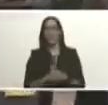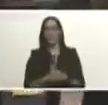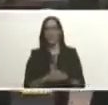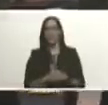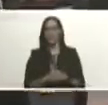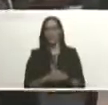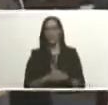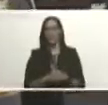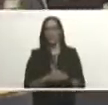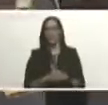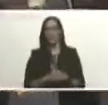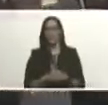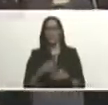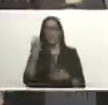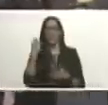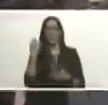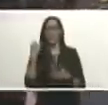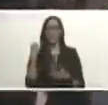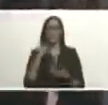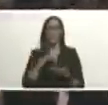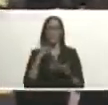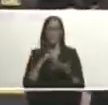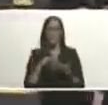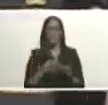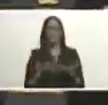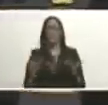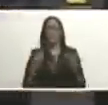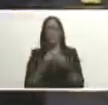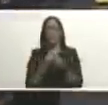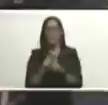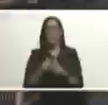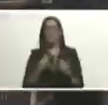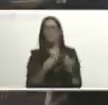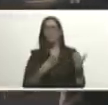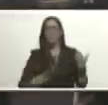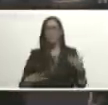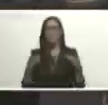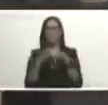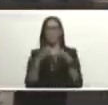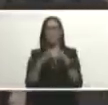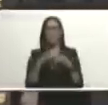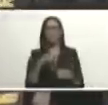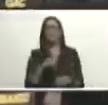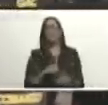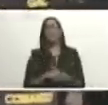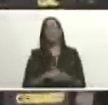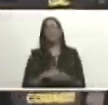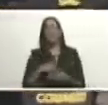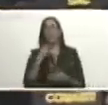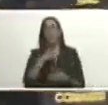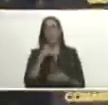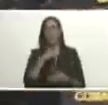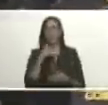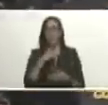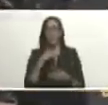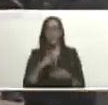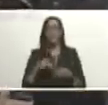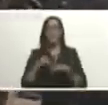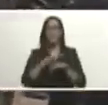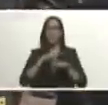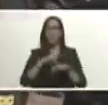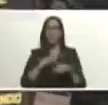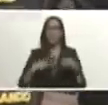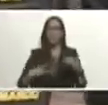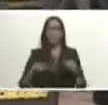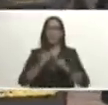República, el ciudadano general en jefe Vladimir Padrino López, vicepresidente sectorial de Soberanía Política, Seguridad y Paz y ministro del Poder Popular para